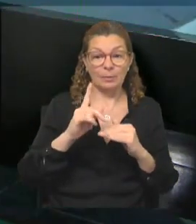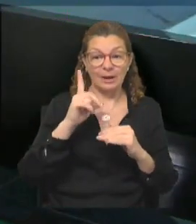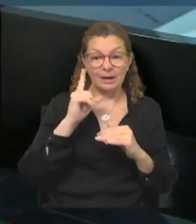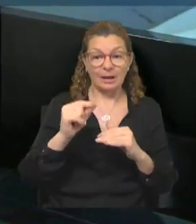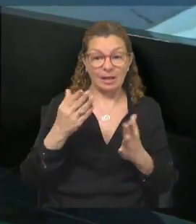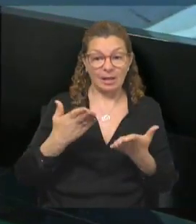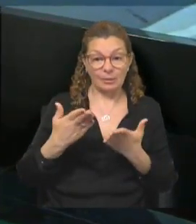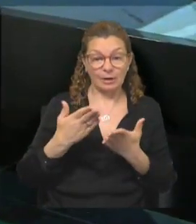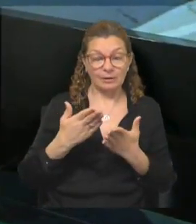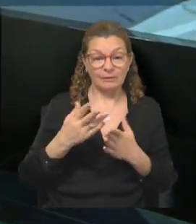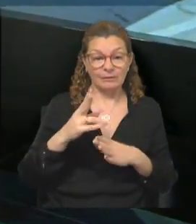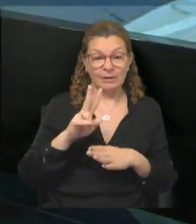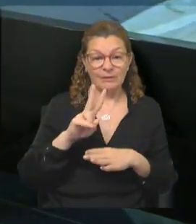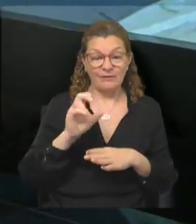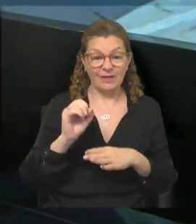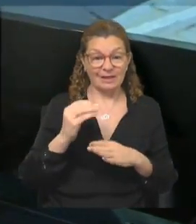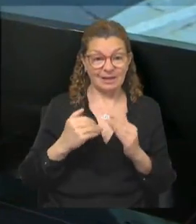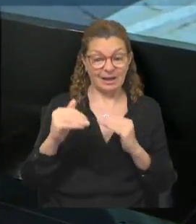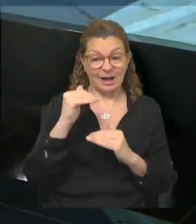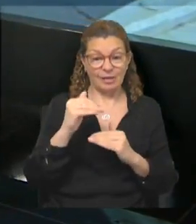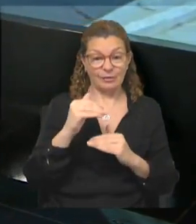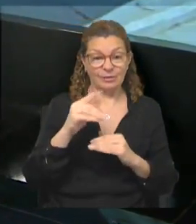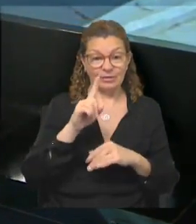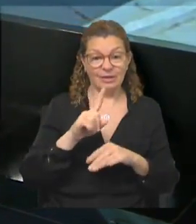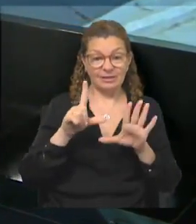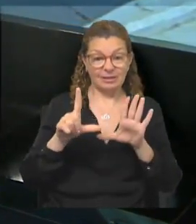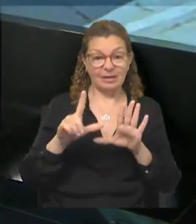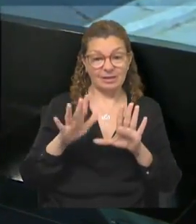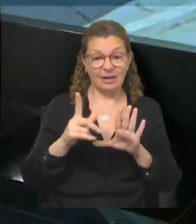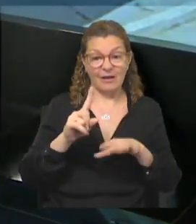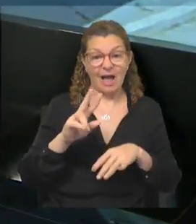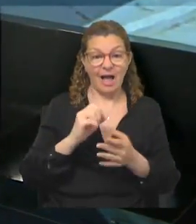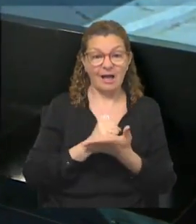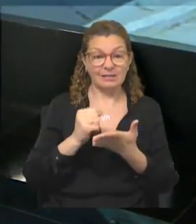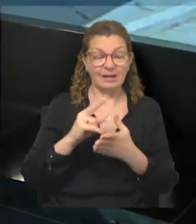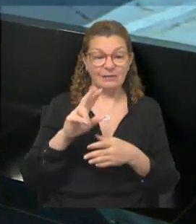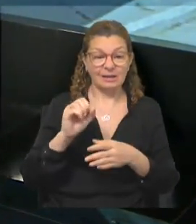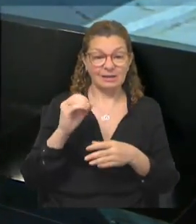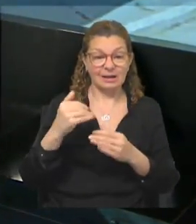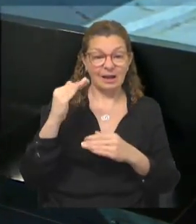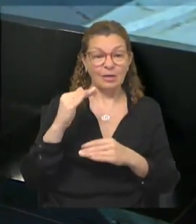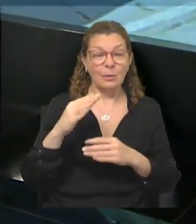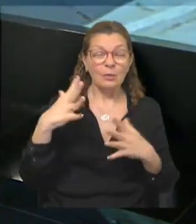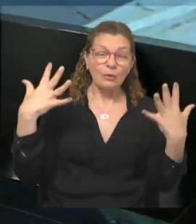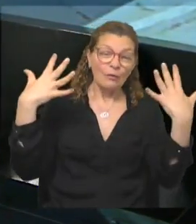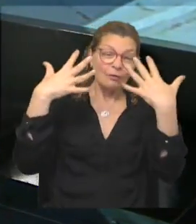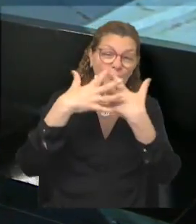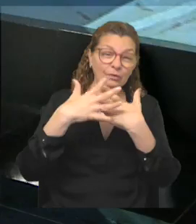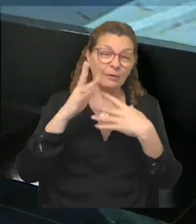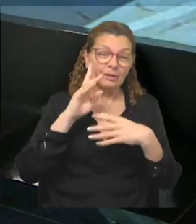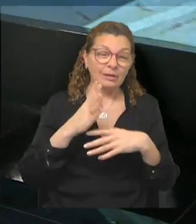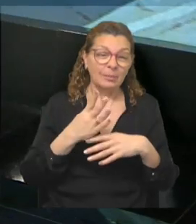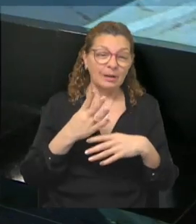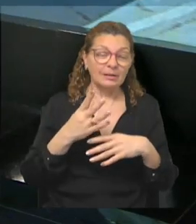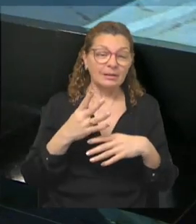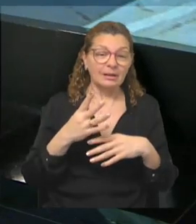tenemos Ahora va a ser de 20 gr de 17 a 20 gr el cielo estará eh algo nuboso por momento está cubierto van a